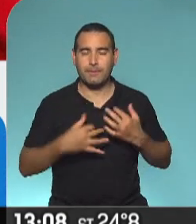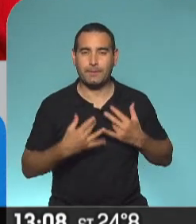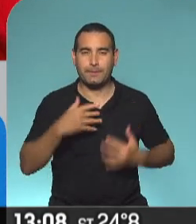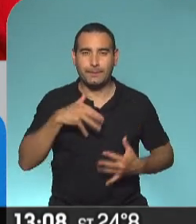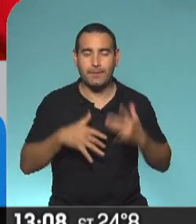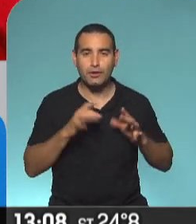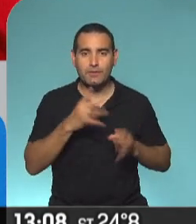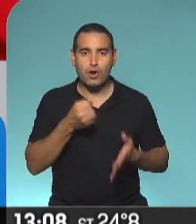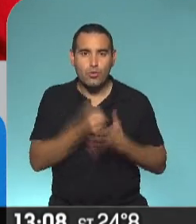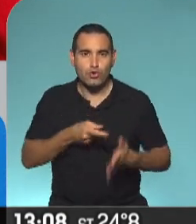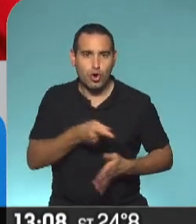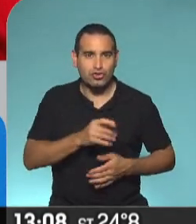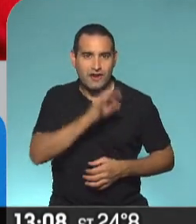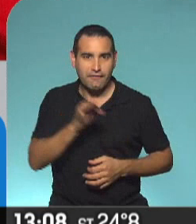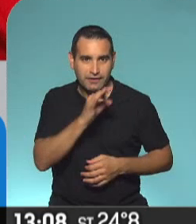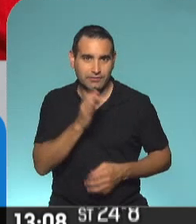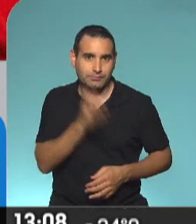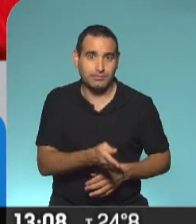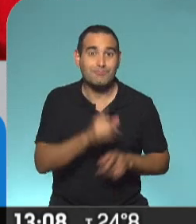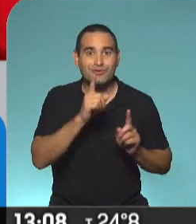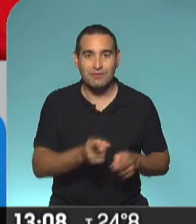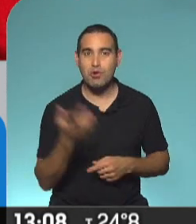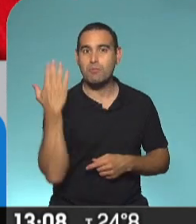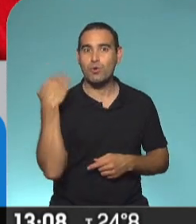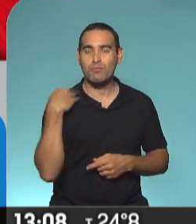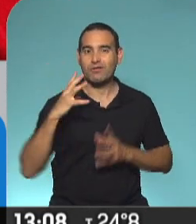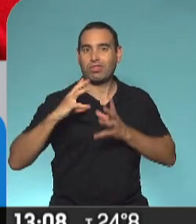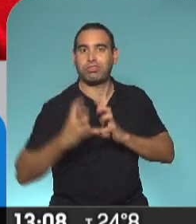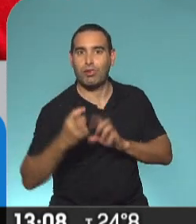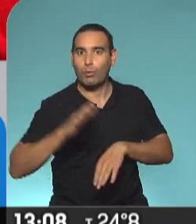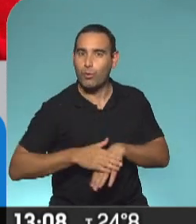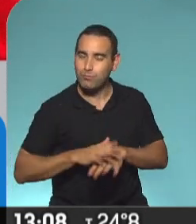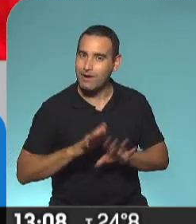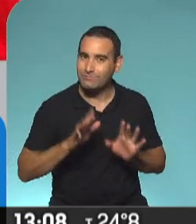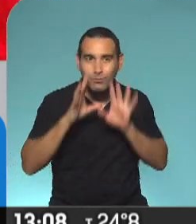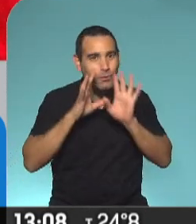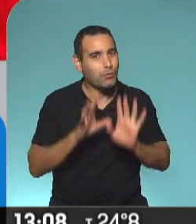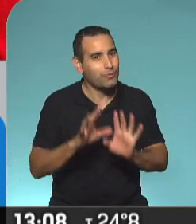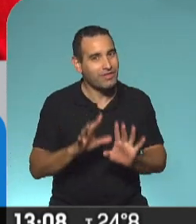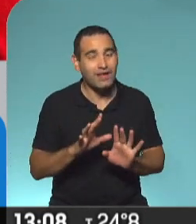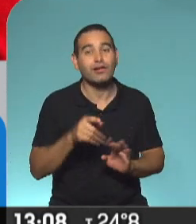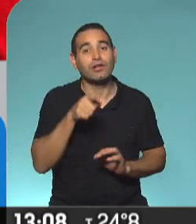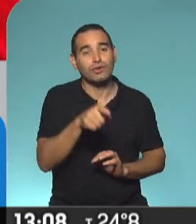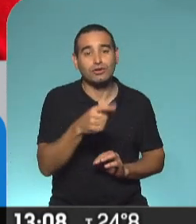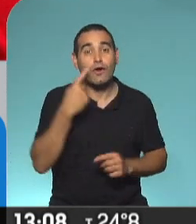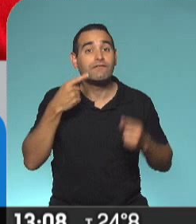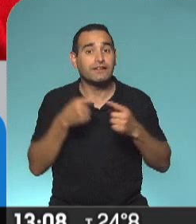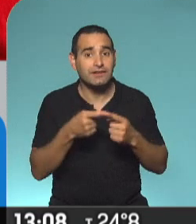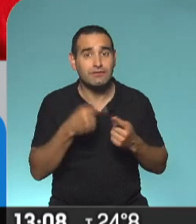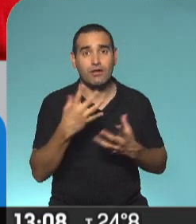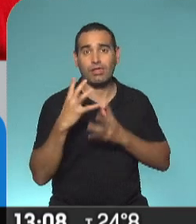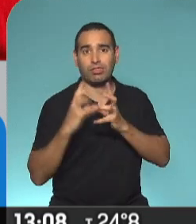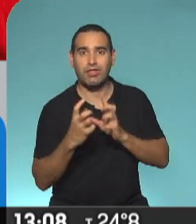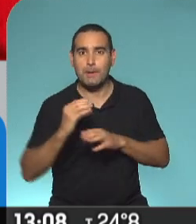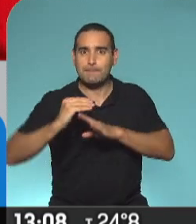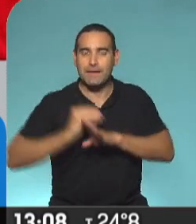solo atacan al virus, sino que también terminan atacando al pulmón y produciéndole daño. Lo que se busca con el corticoide es disminuir ese daño y